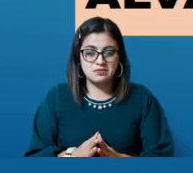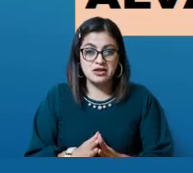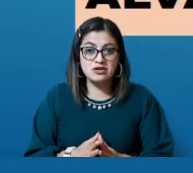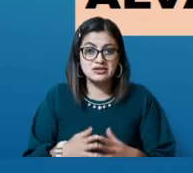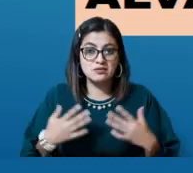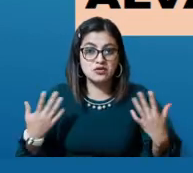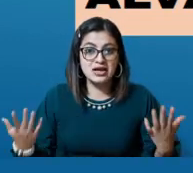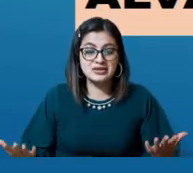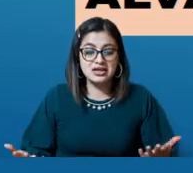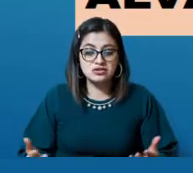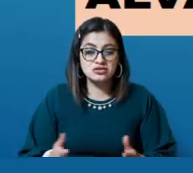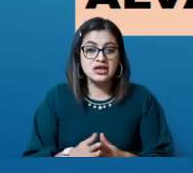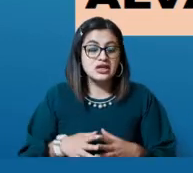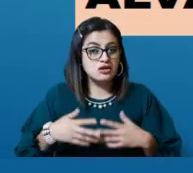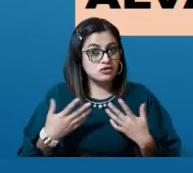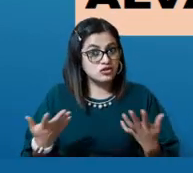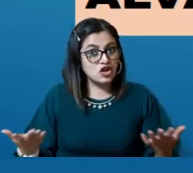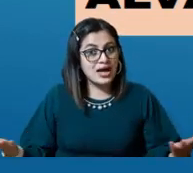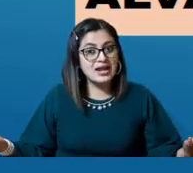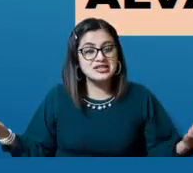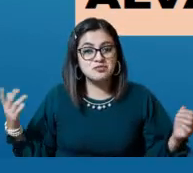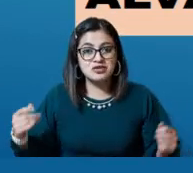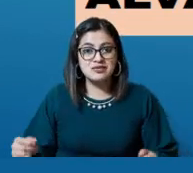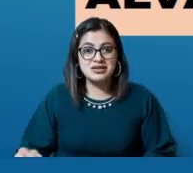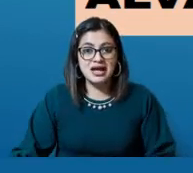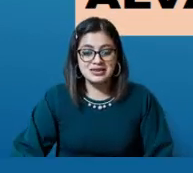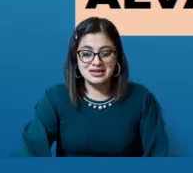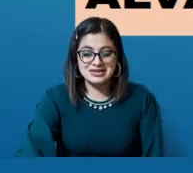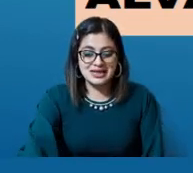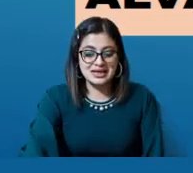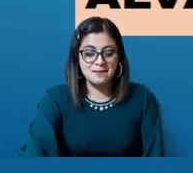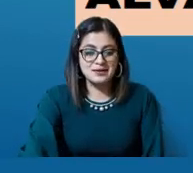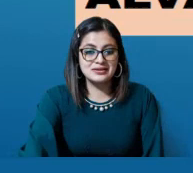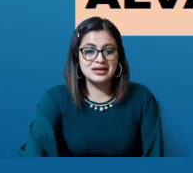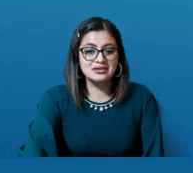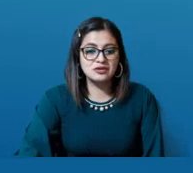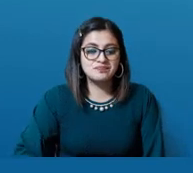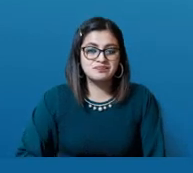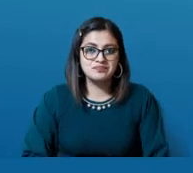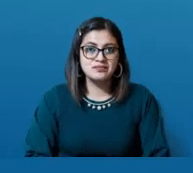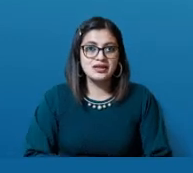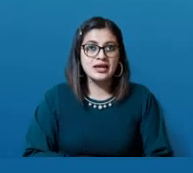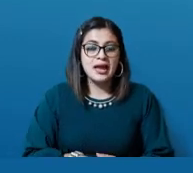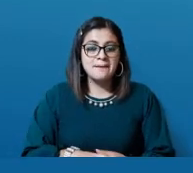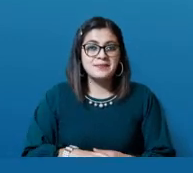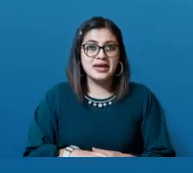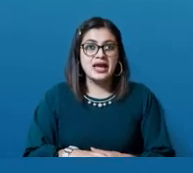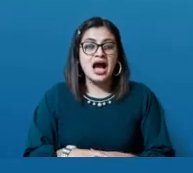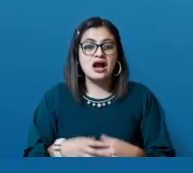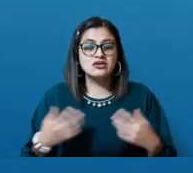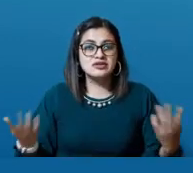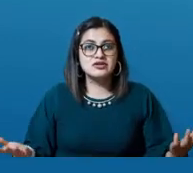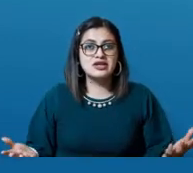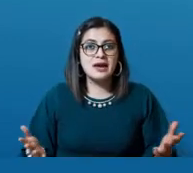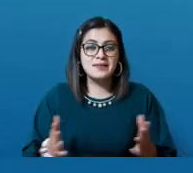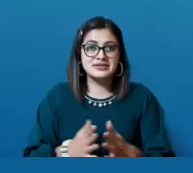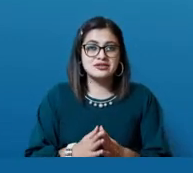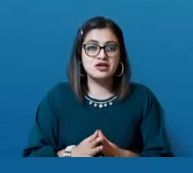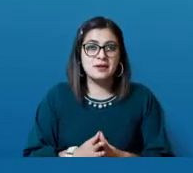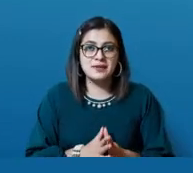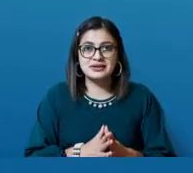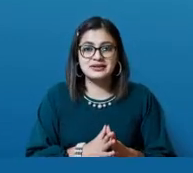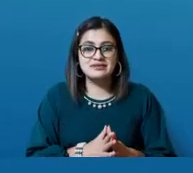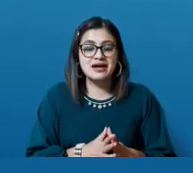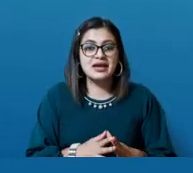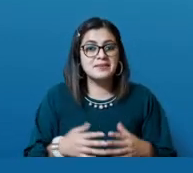tradiciones. Espero estén muy atentos y con toda la disponibilidad de seguir aprendiendo. Bien, a continuación les